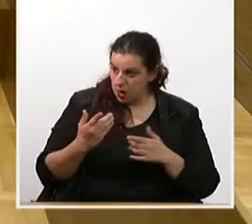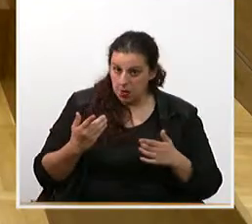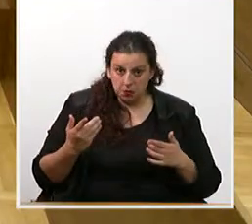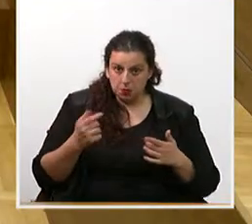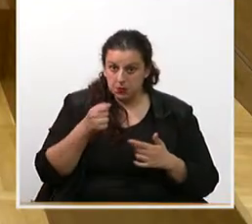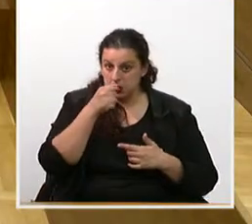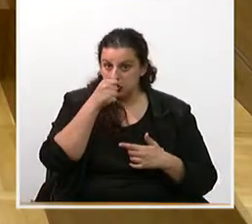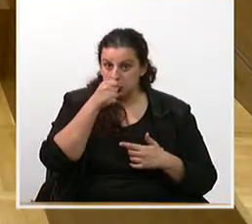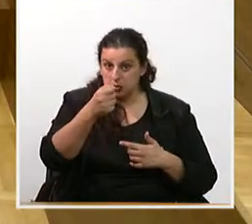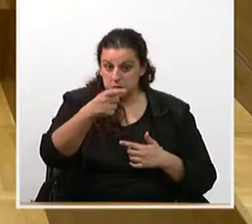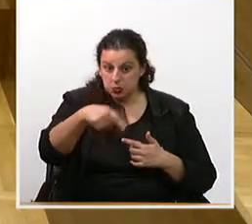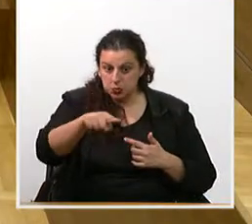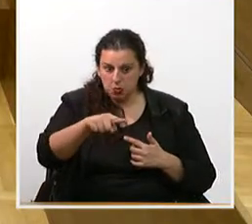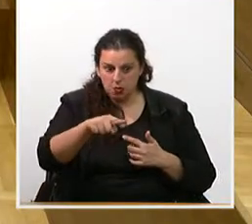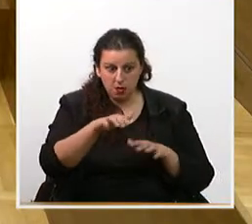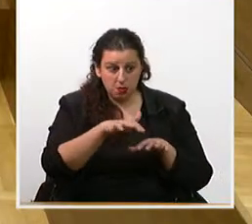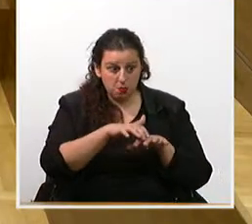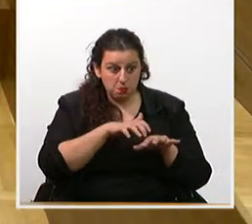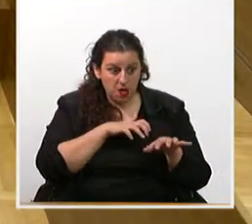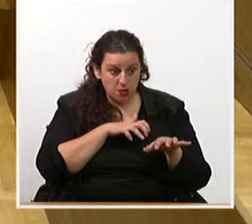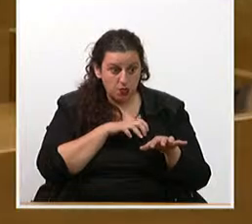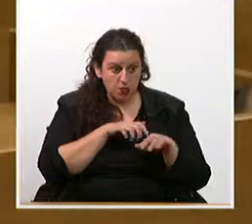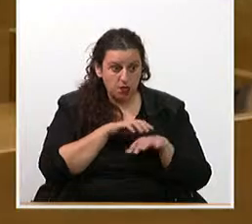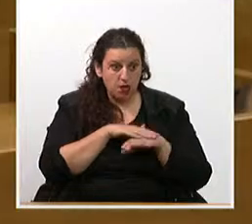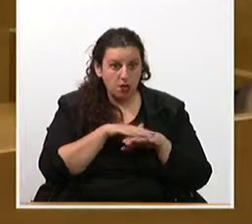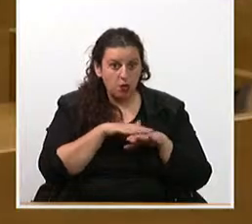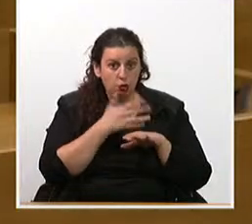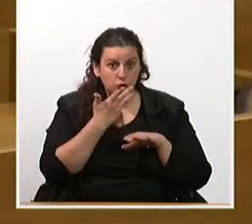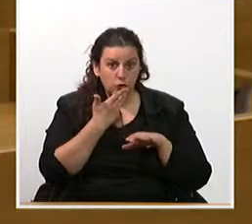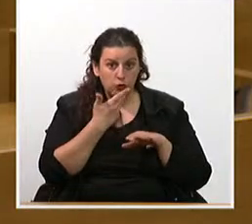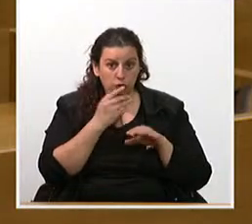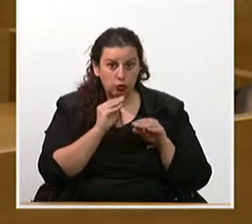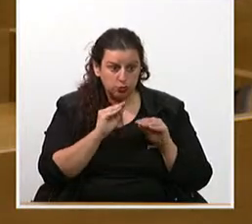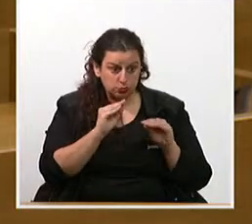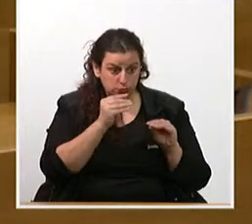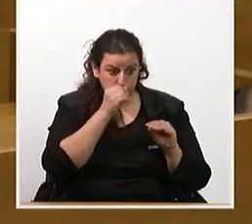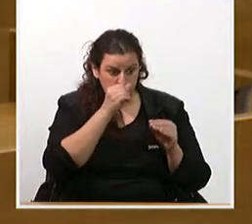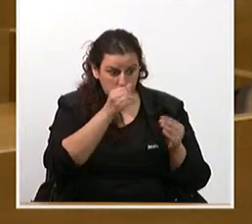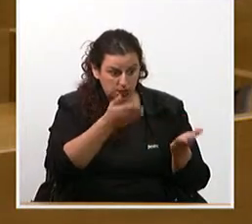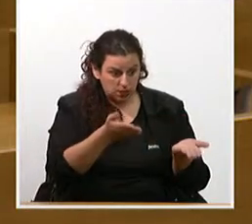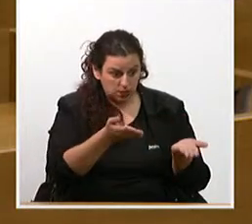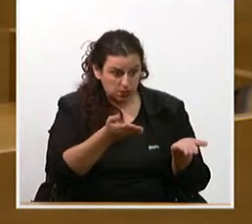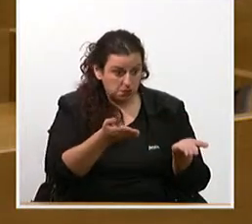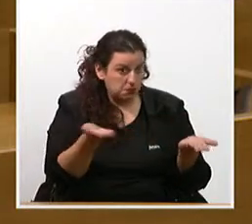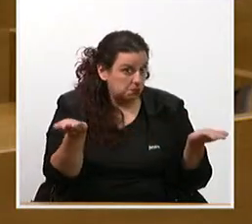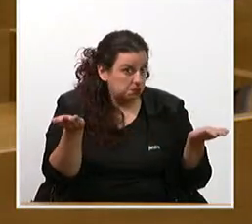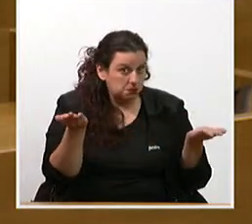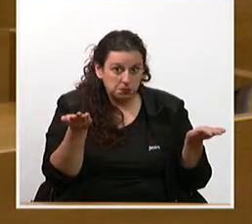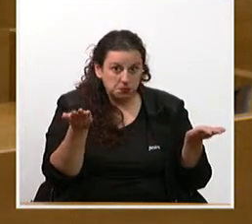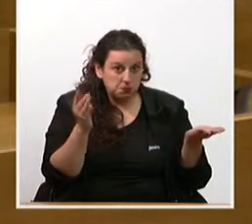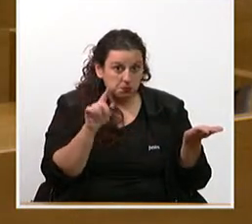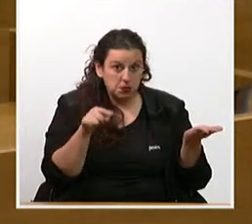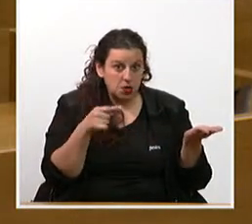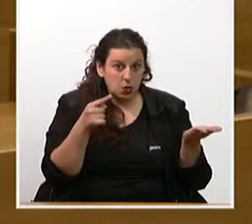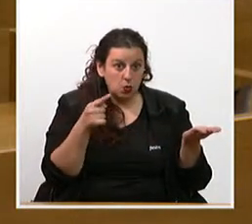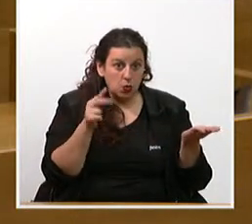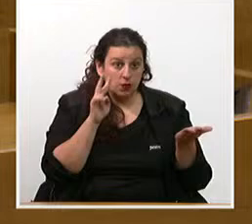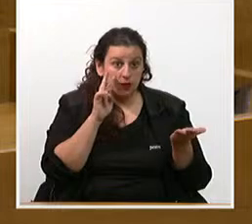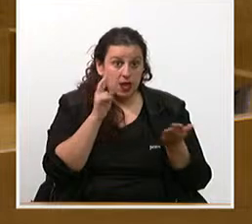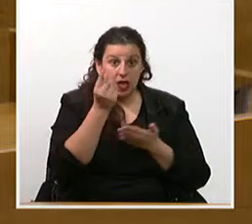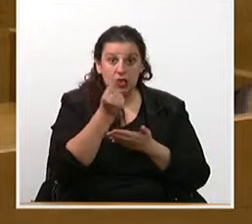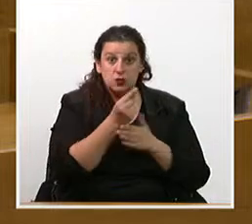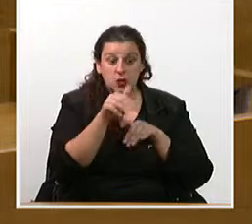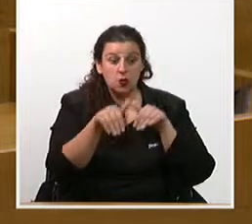la mayoría gobernados por el partido socialista y luego no entenderán los resultados de las